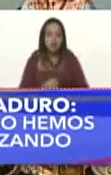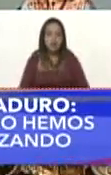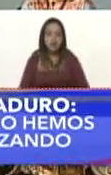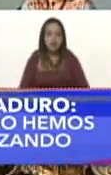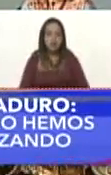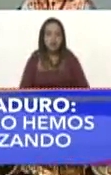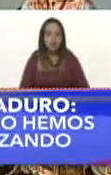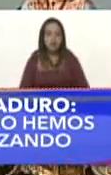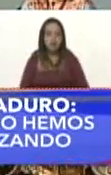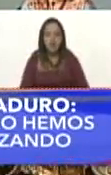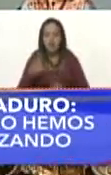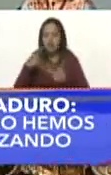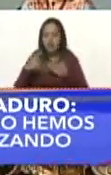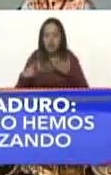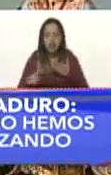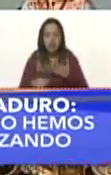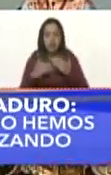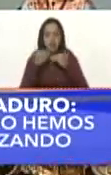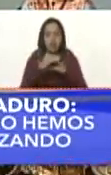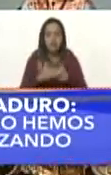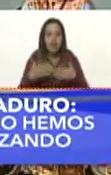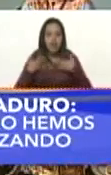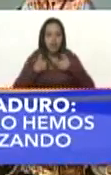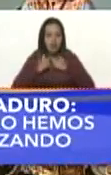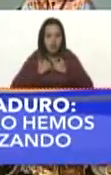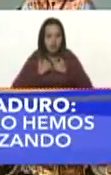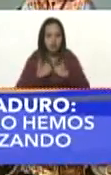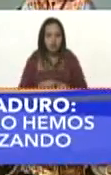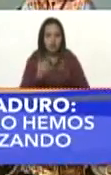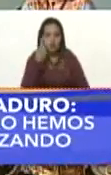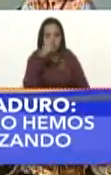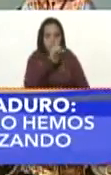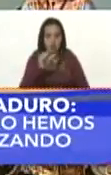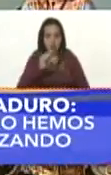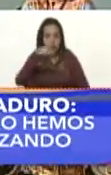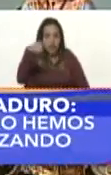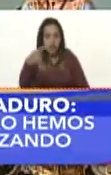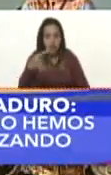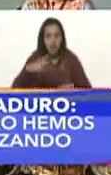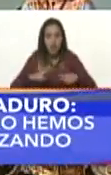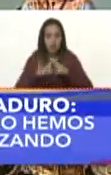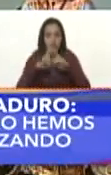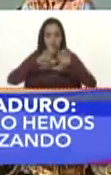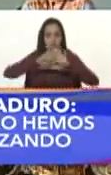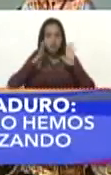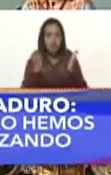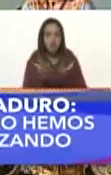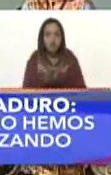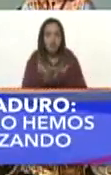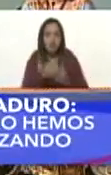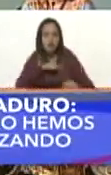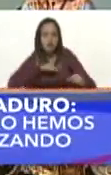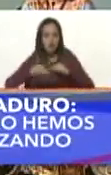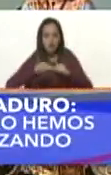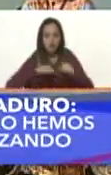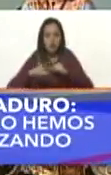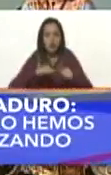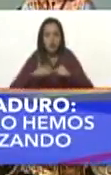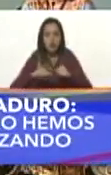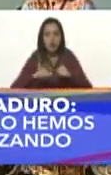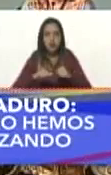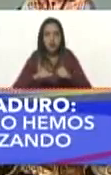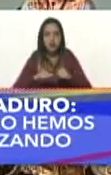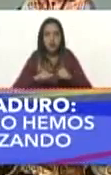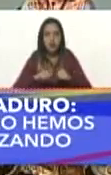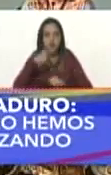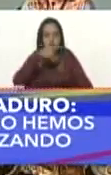hacia niveles, Aristóbulo. Dentro de una semana vamos a tener el encuentro mundial de movimientos afros